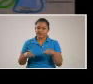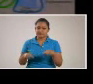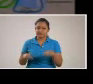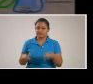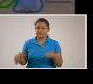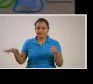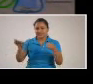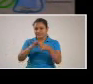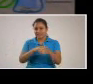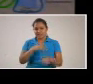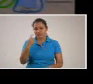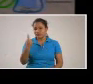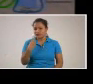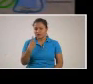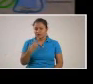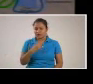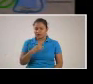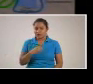Europa.